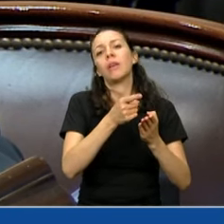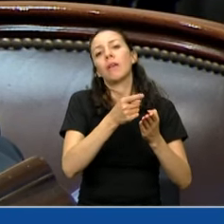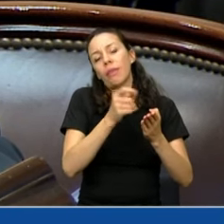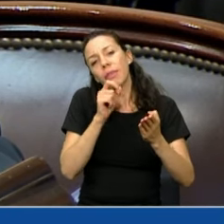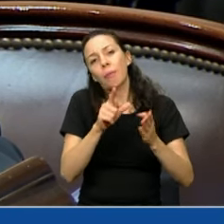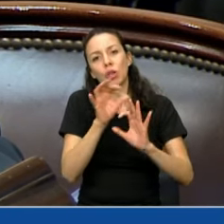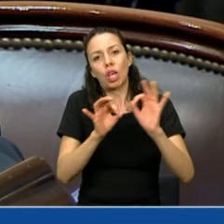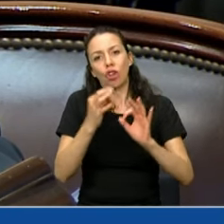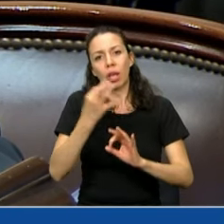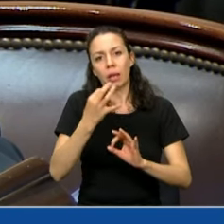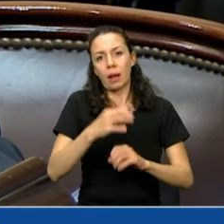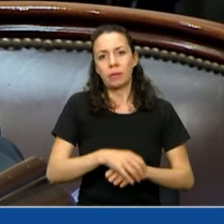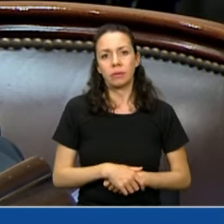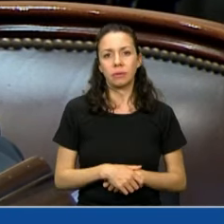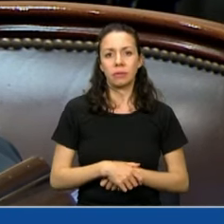proyecto